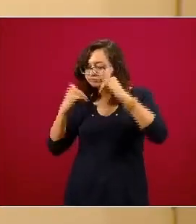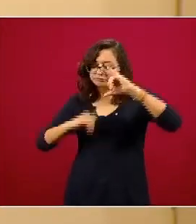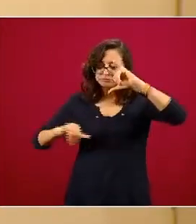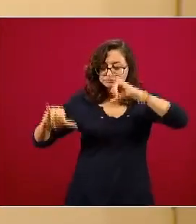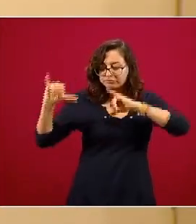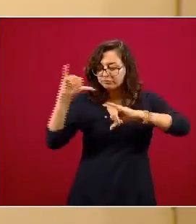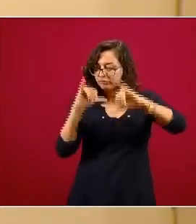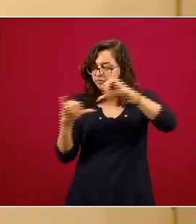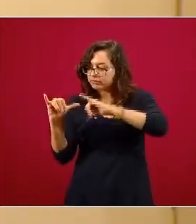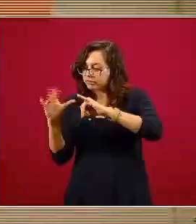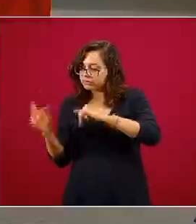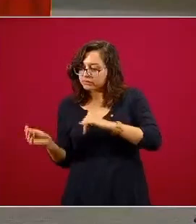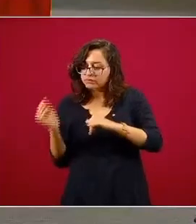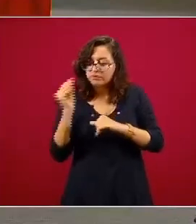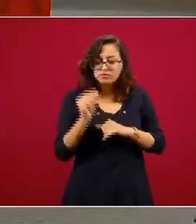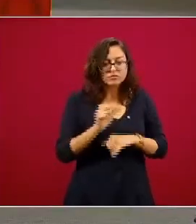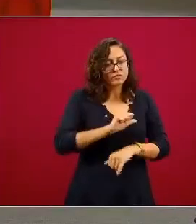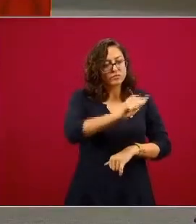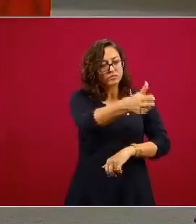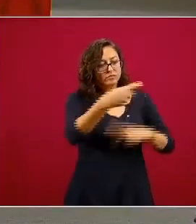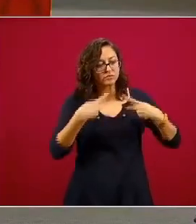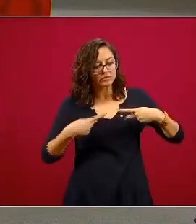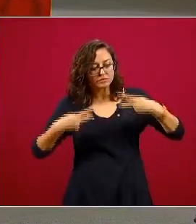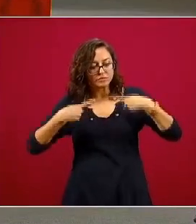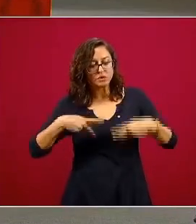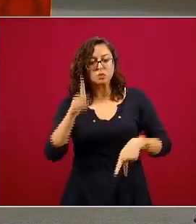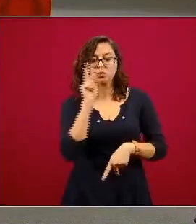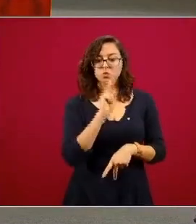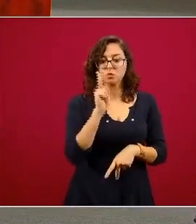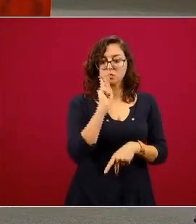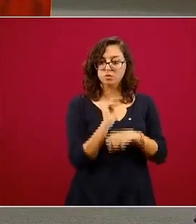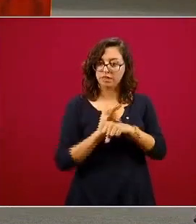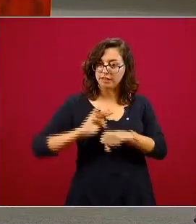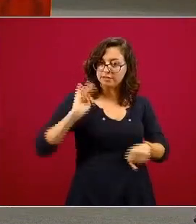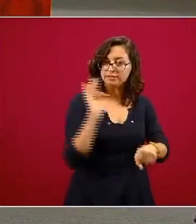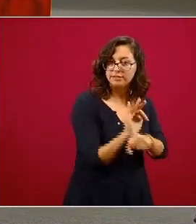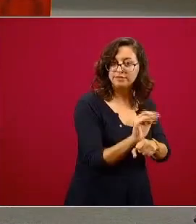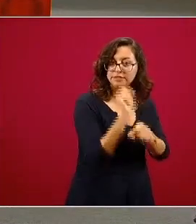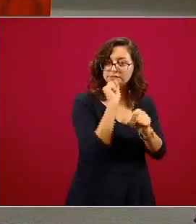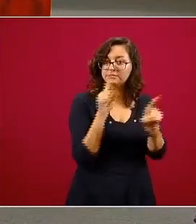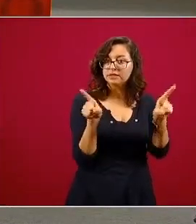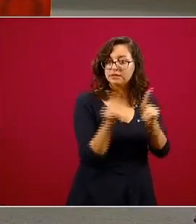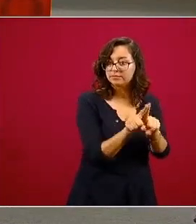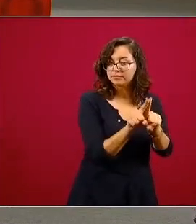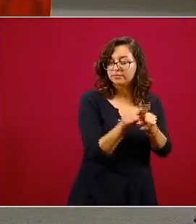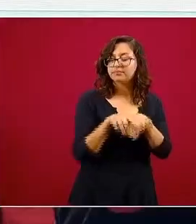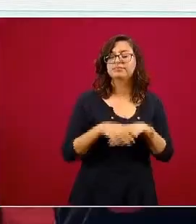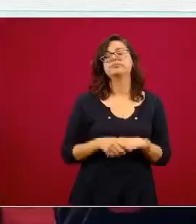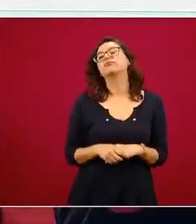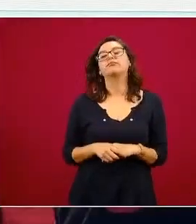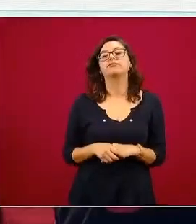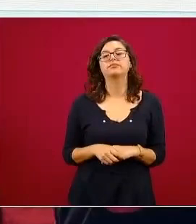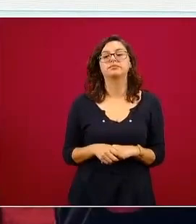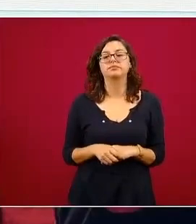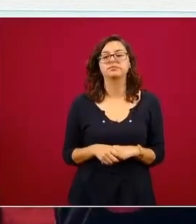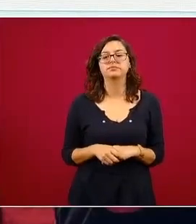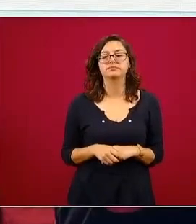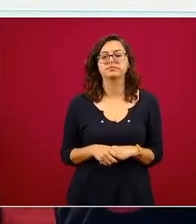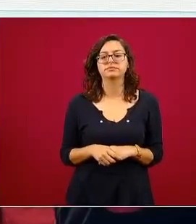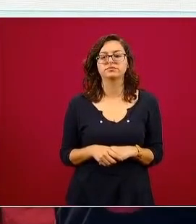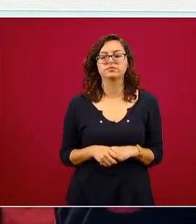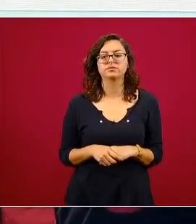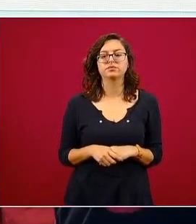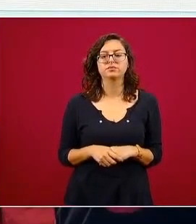laboratorio de neutralizar al virus, de inhibir la actividad viral. Y entonces estamos realizando